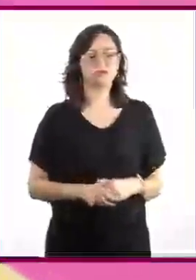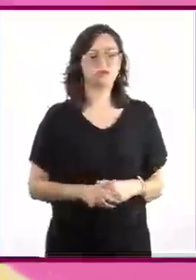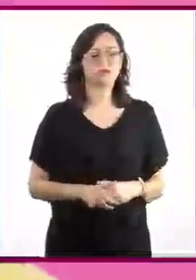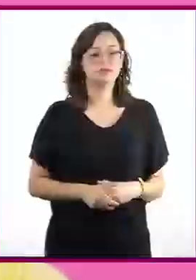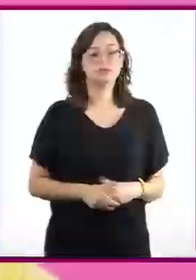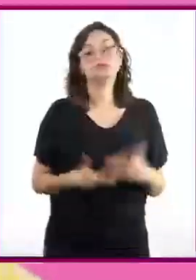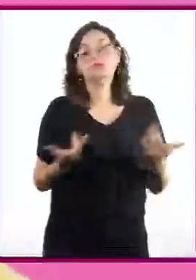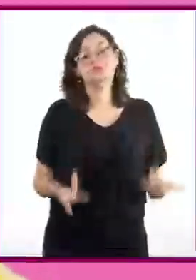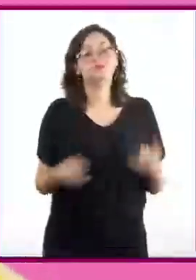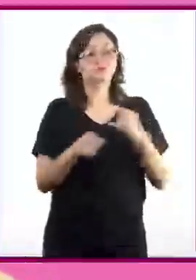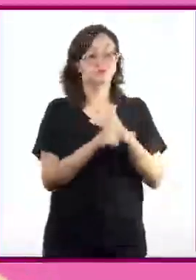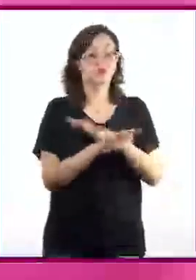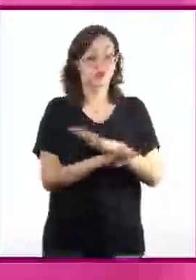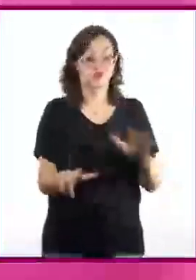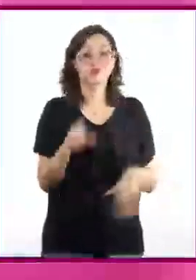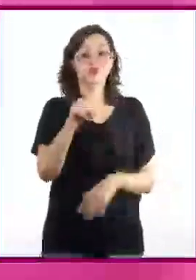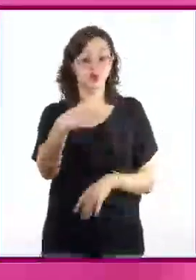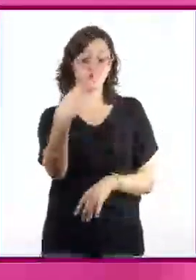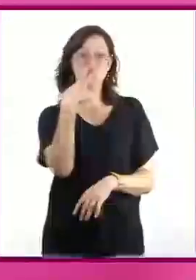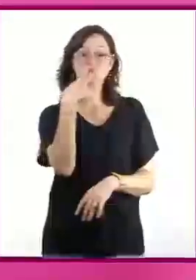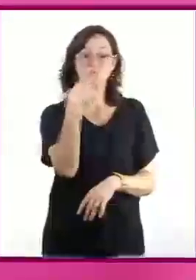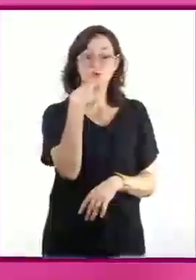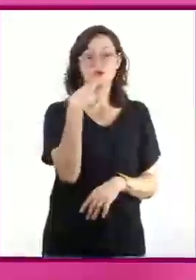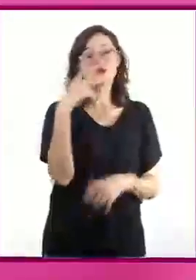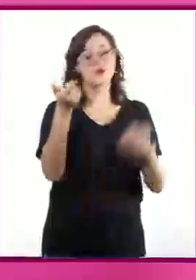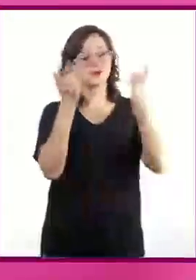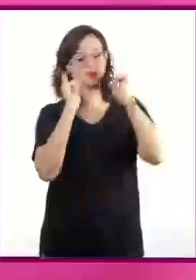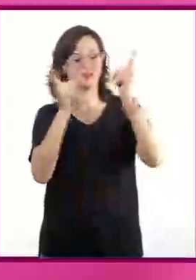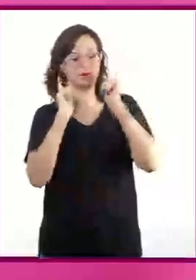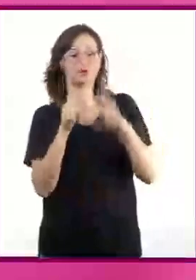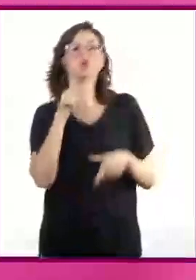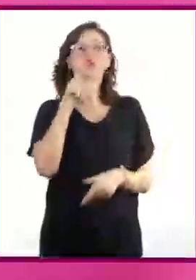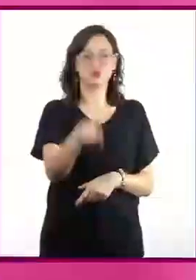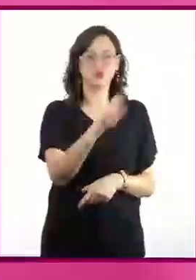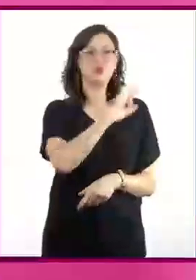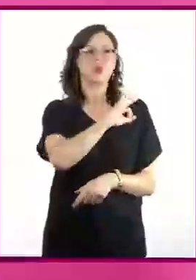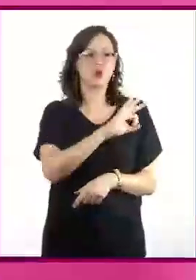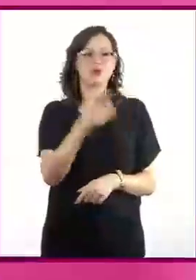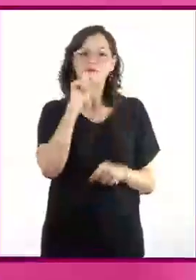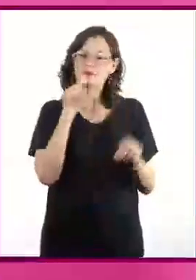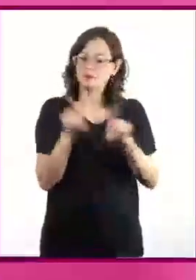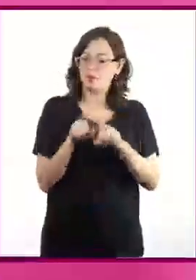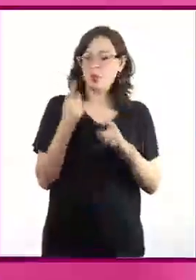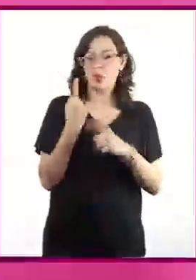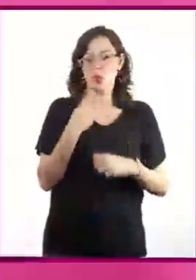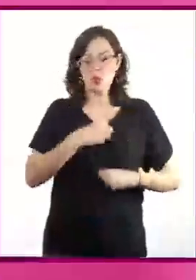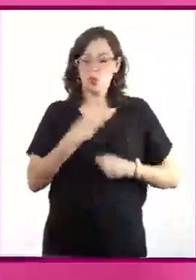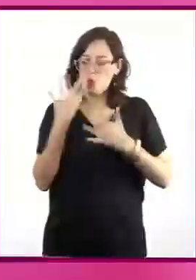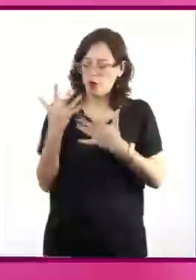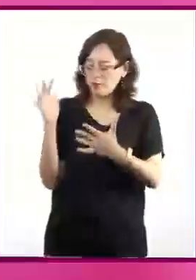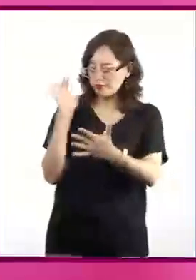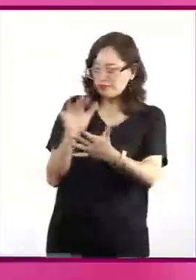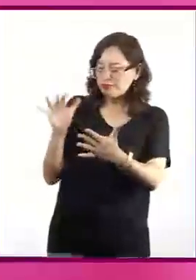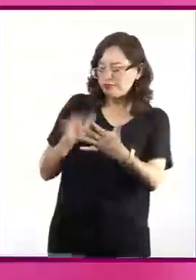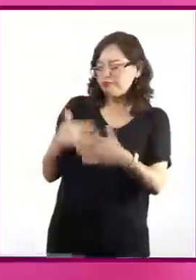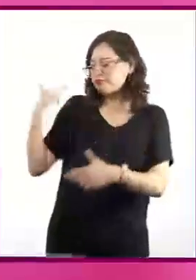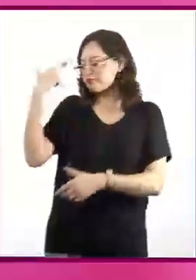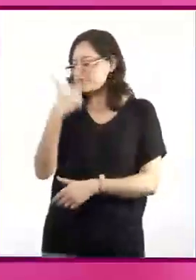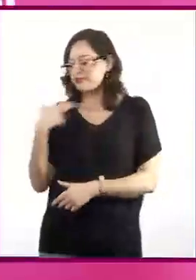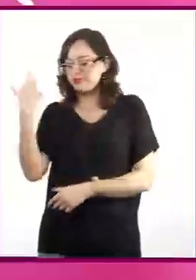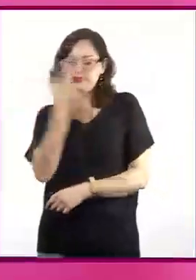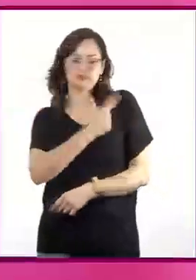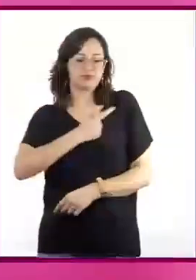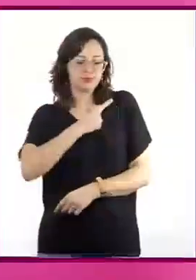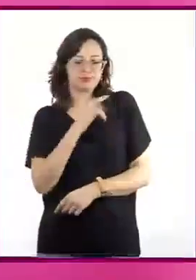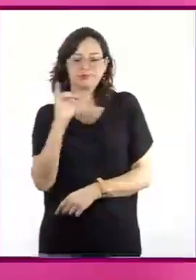Espero que esta información haya sido útil. Ustedes también pueden ejercitar a hacer la reseña de un poema. De hecho, mi recomendación de hoy son